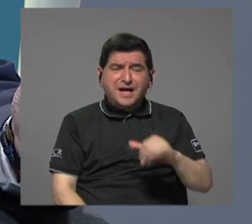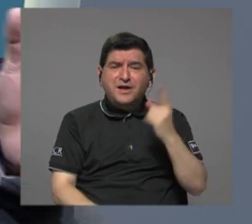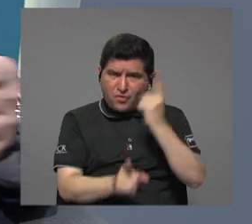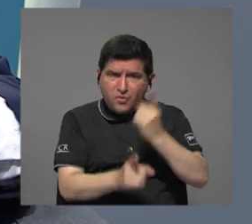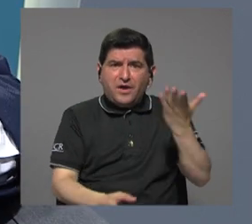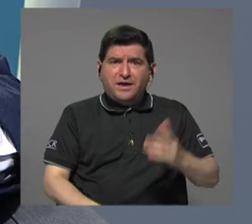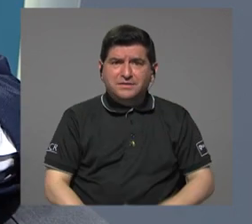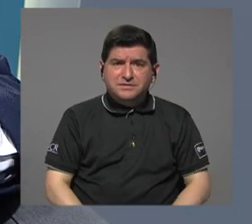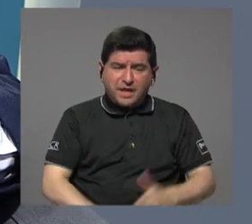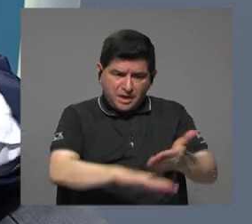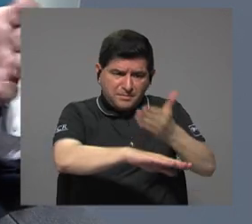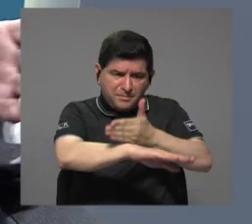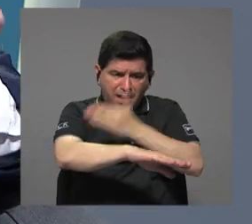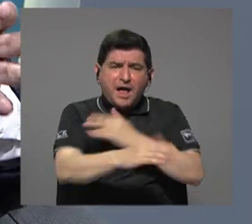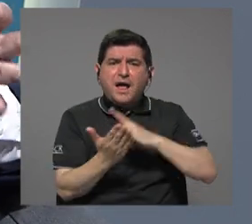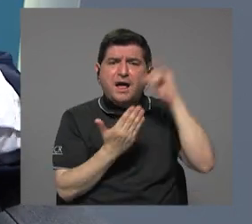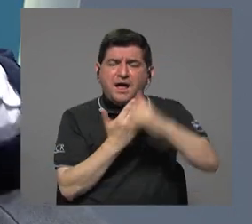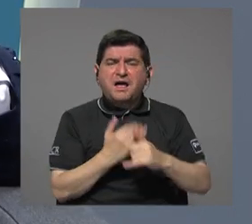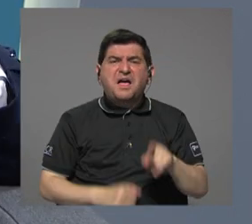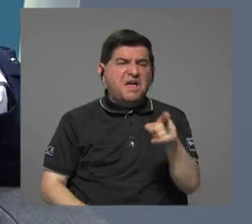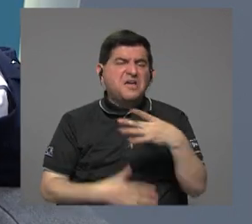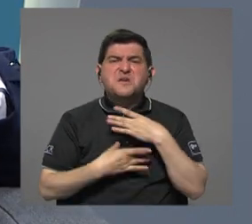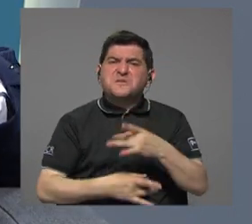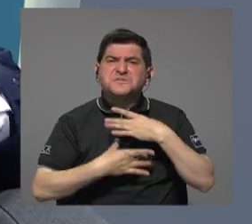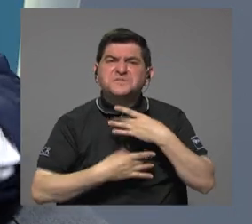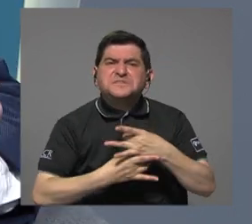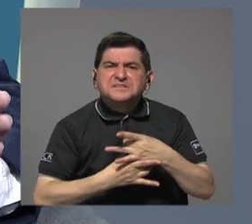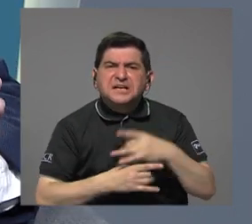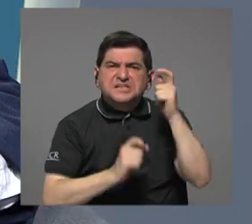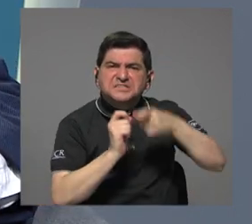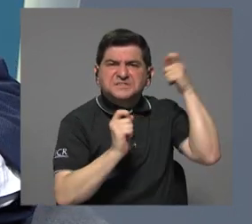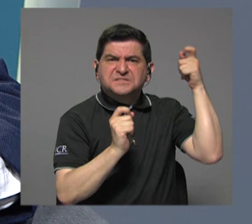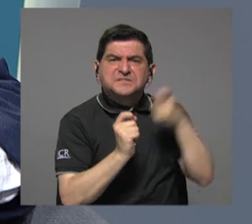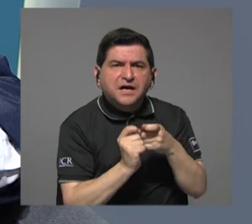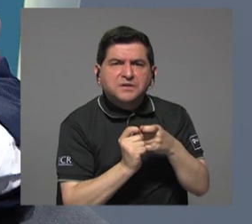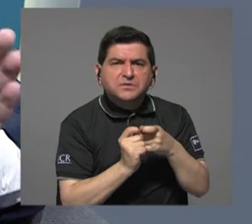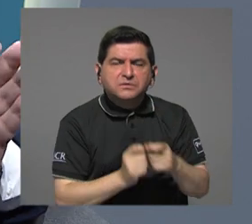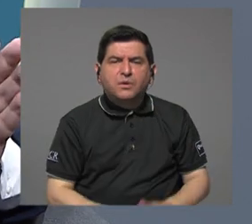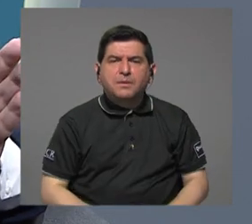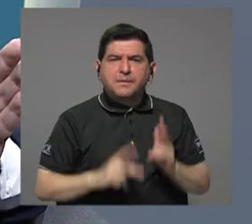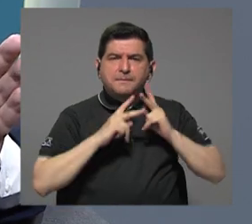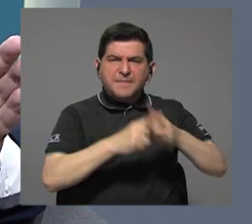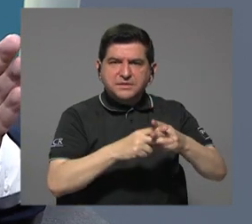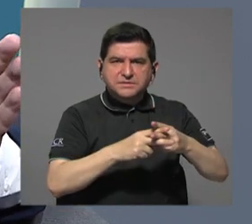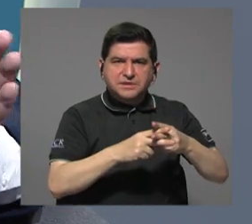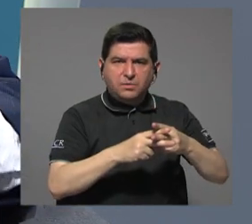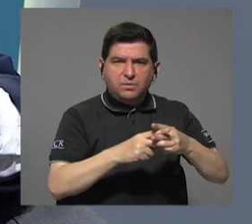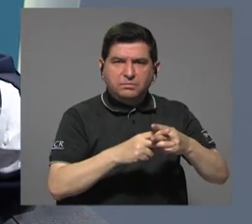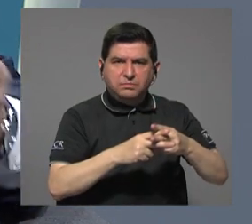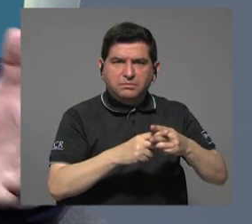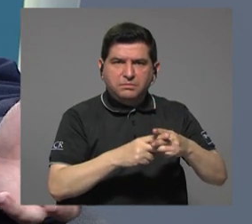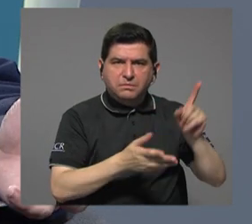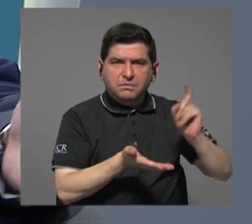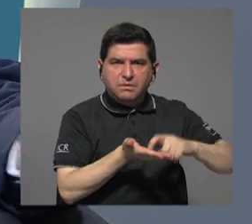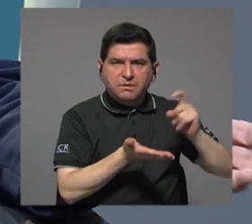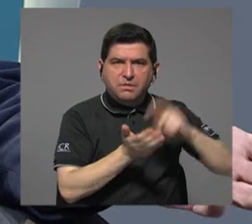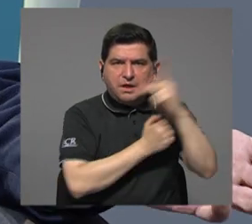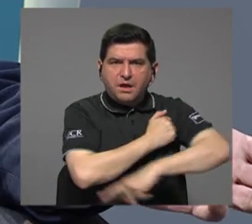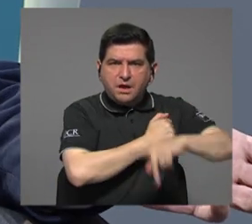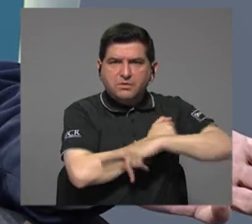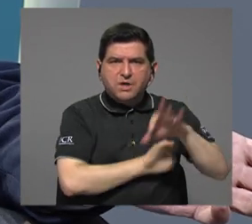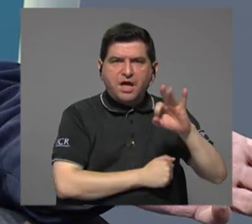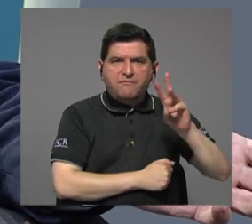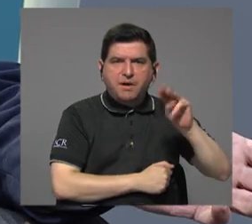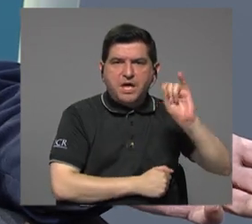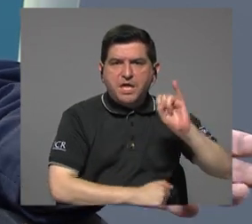para mejorar ese proyecto que el interés concreto es un préstamo para endeudar más el país con el